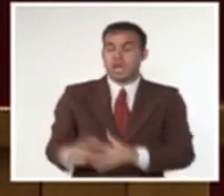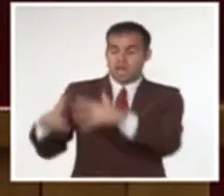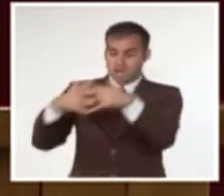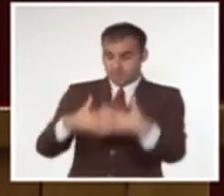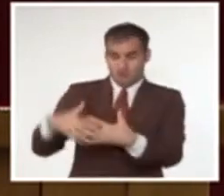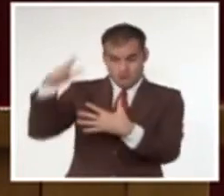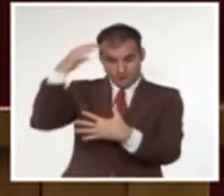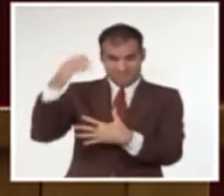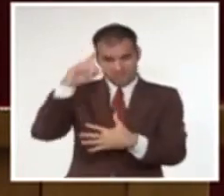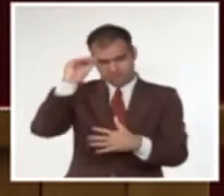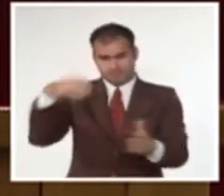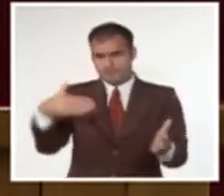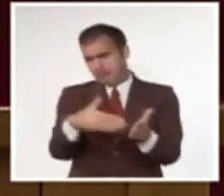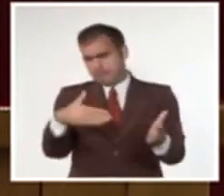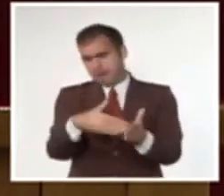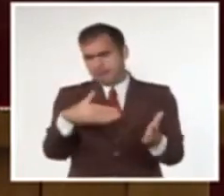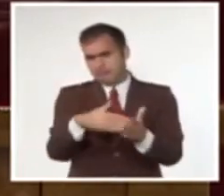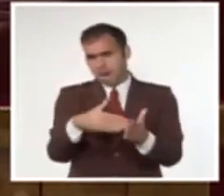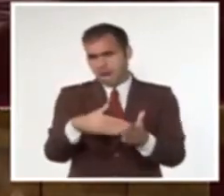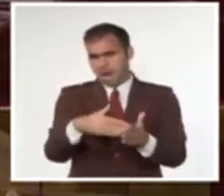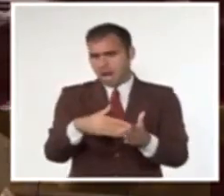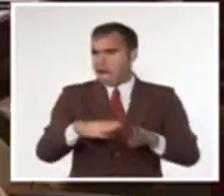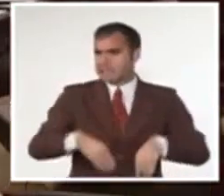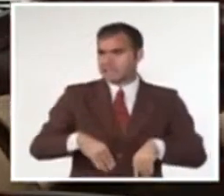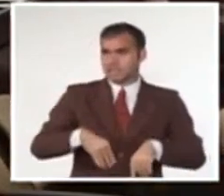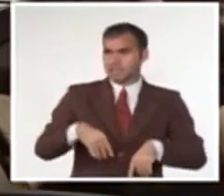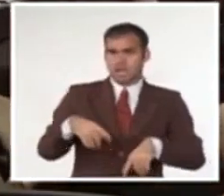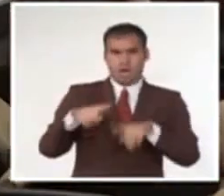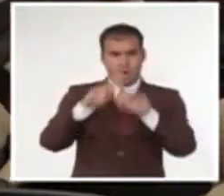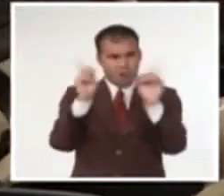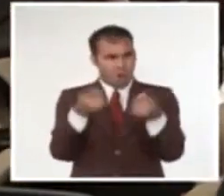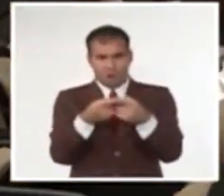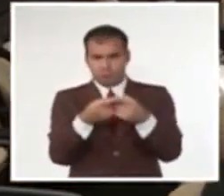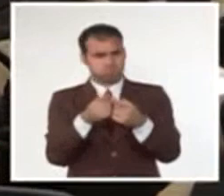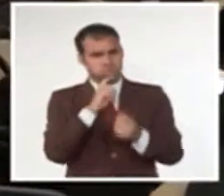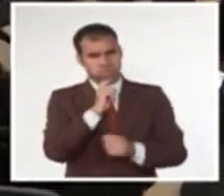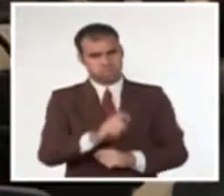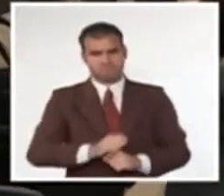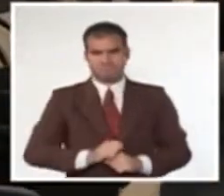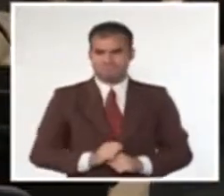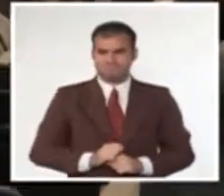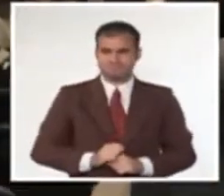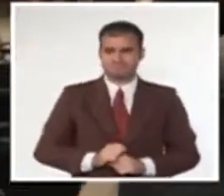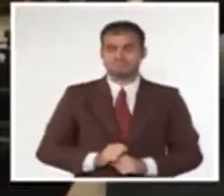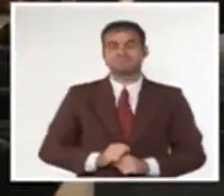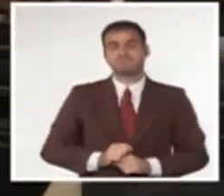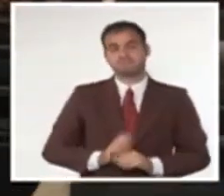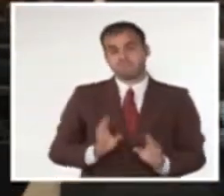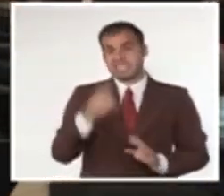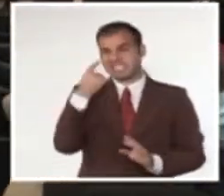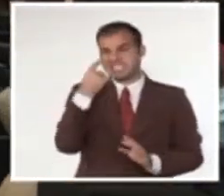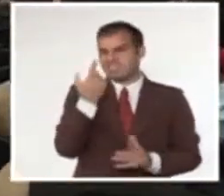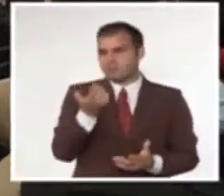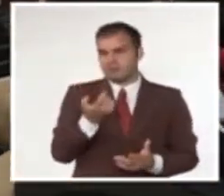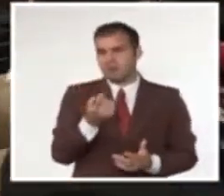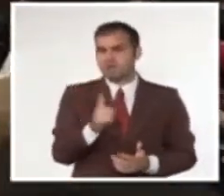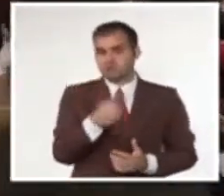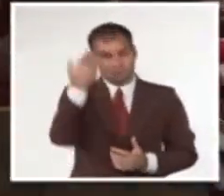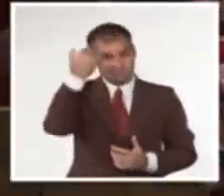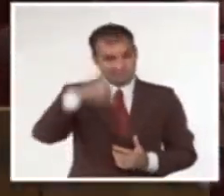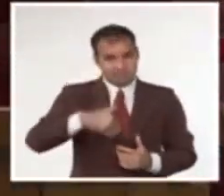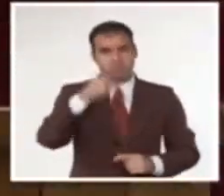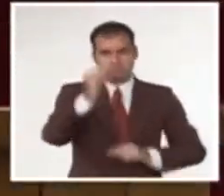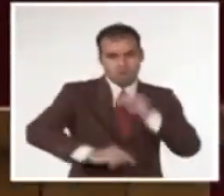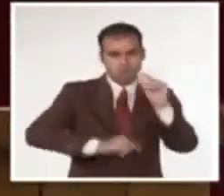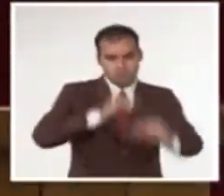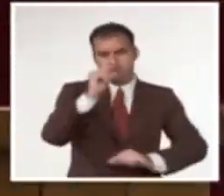los Estados Unidos y al criminal bloqueo económico, así como de admiración por la capacidad de levantarnos tras